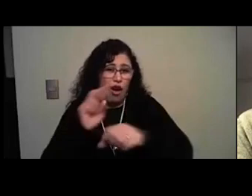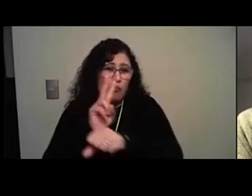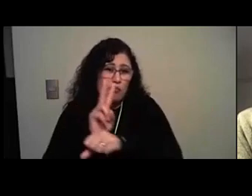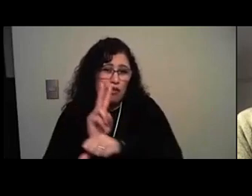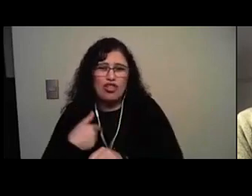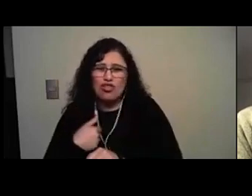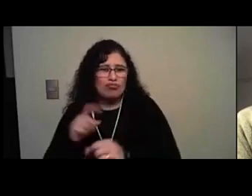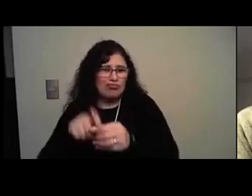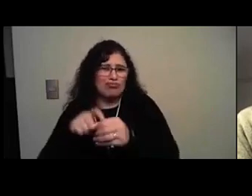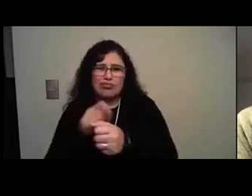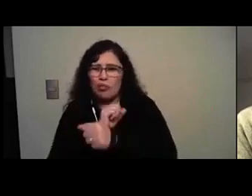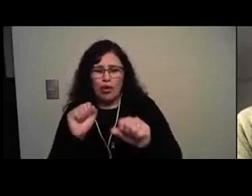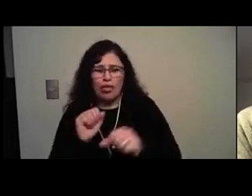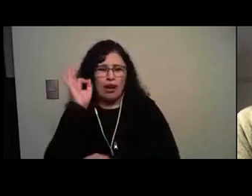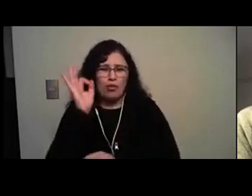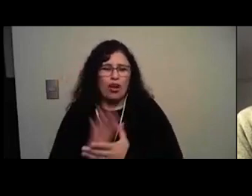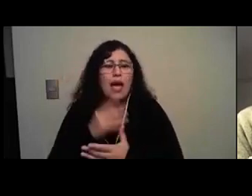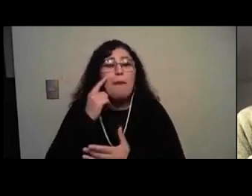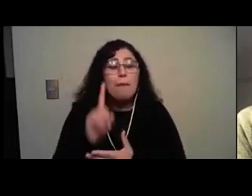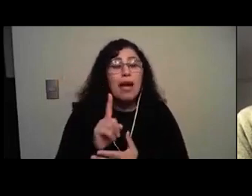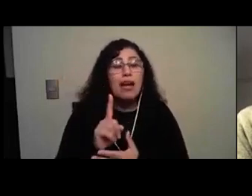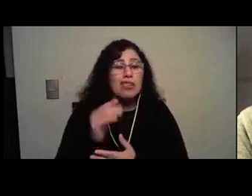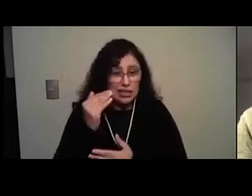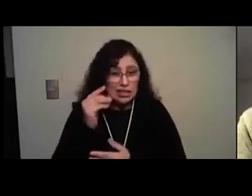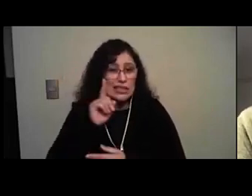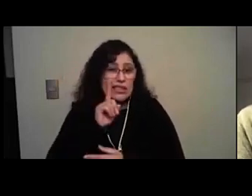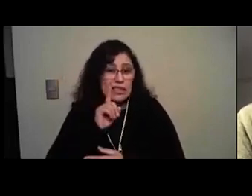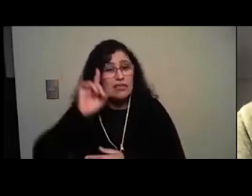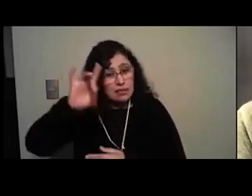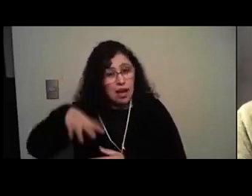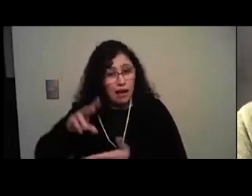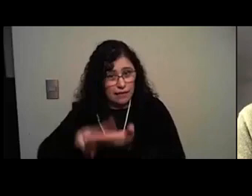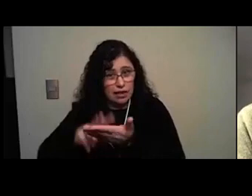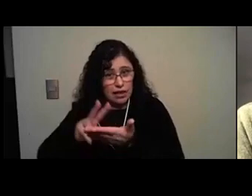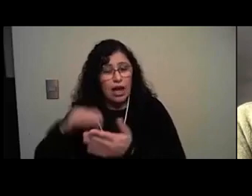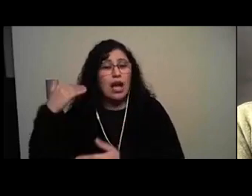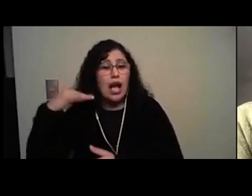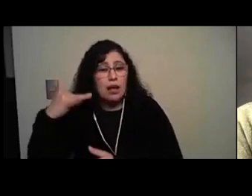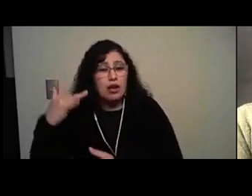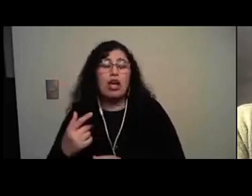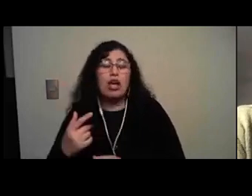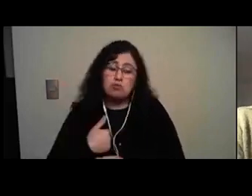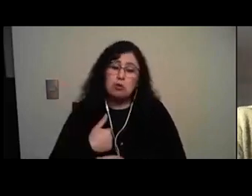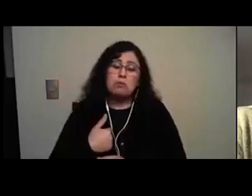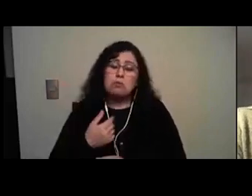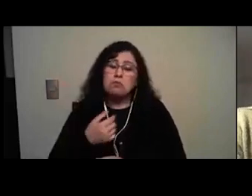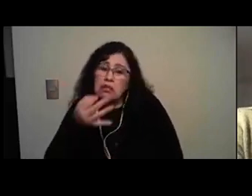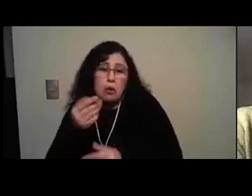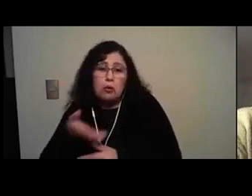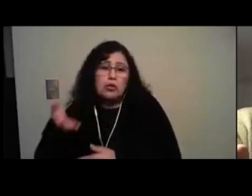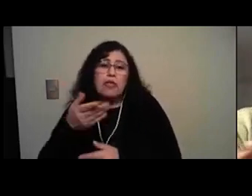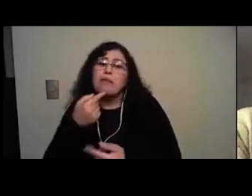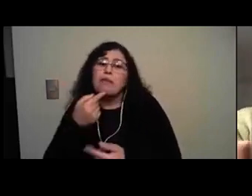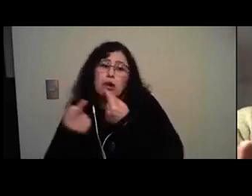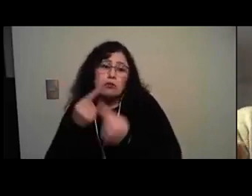tiempo, ya, pero Claro, quien está mucho más al tanto de todo esto es Carmen Gloria. Y yo te propongo que tal vez se lo puedan plantear a ella,